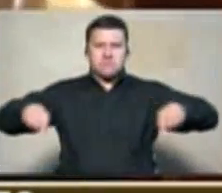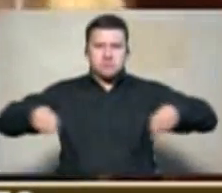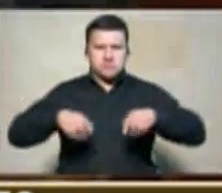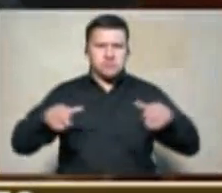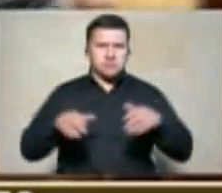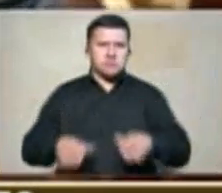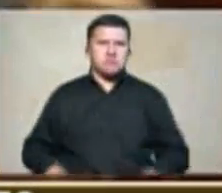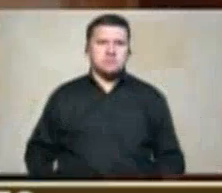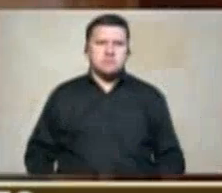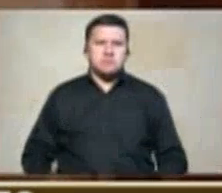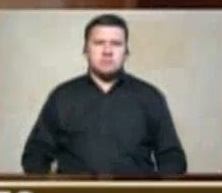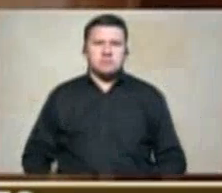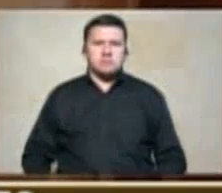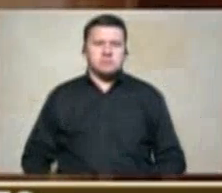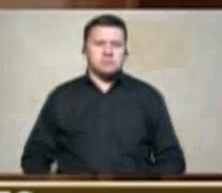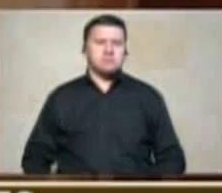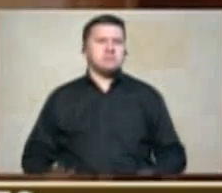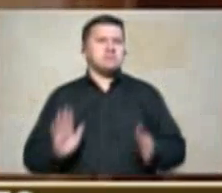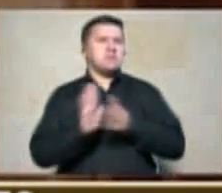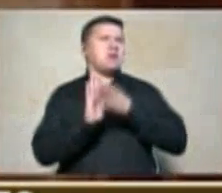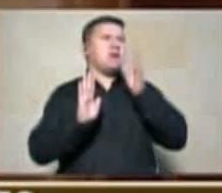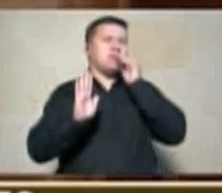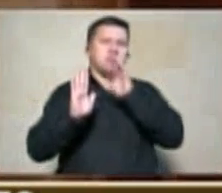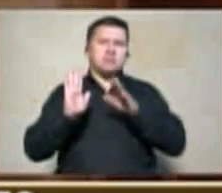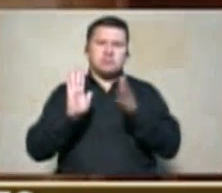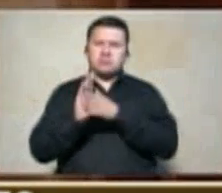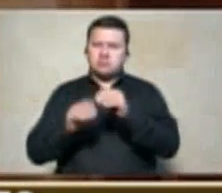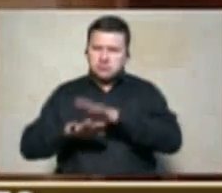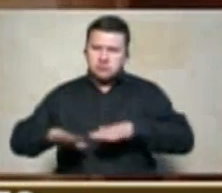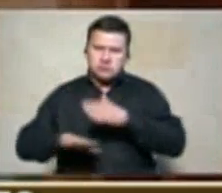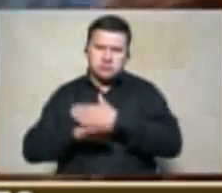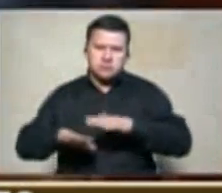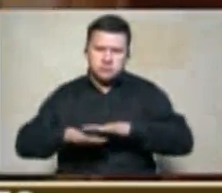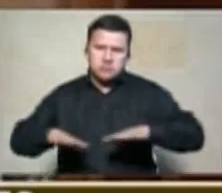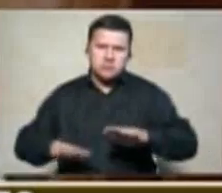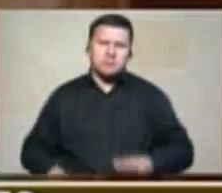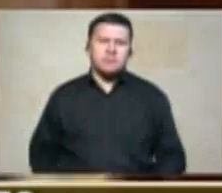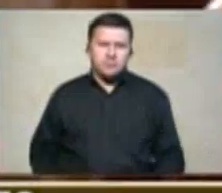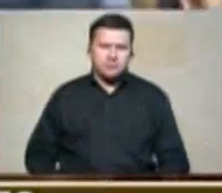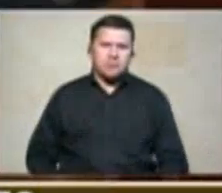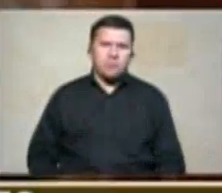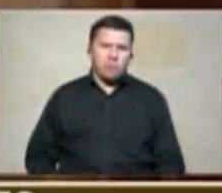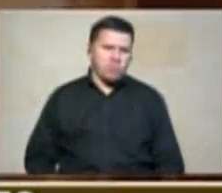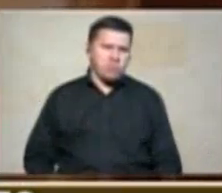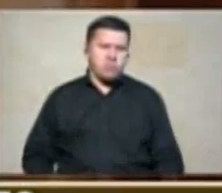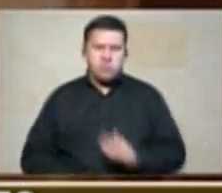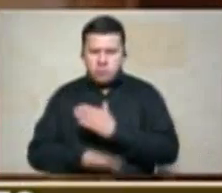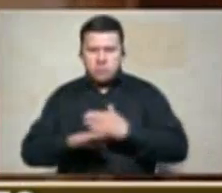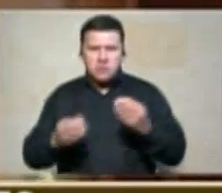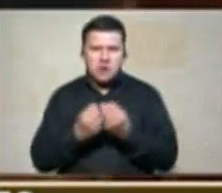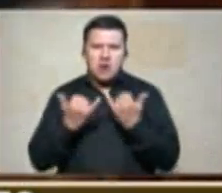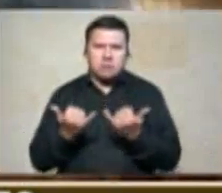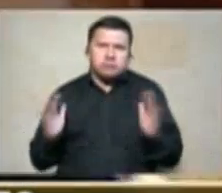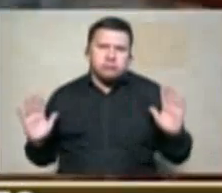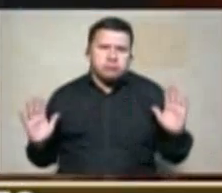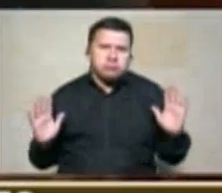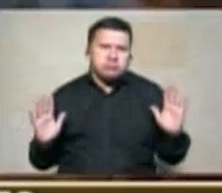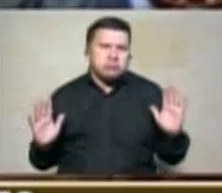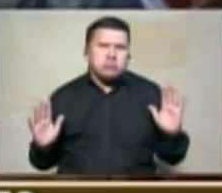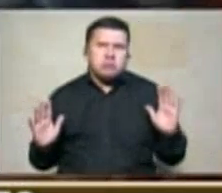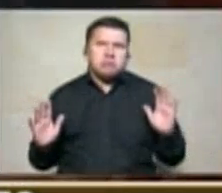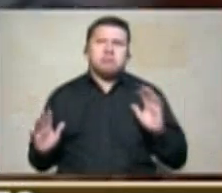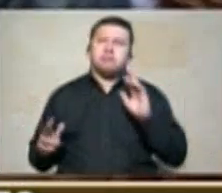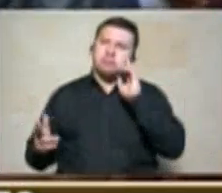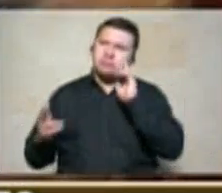Tierra venir a despojársela ahora a través con una licencia del gobierno y de quitarle la tierra a unos